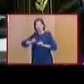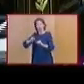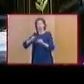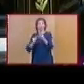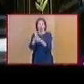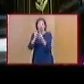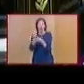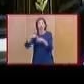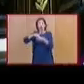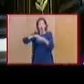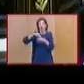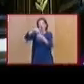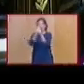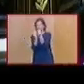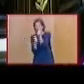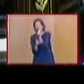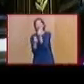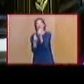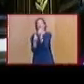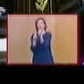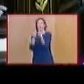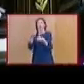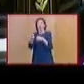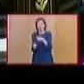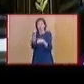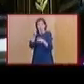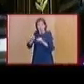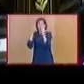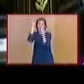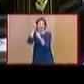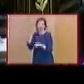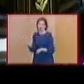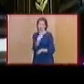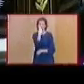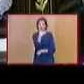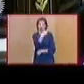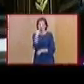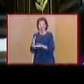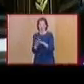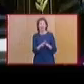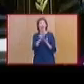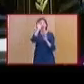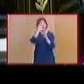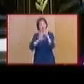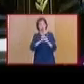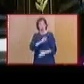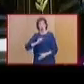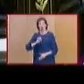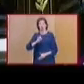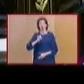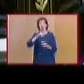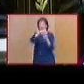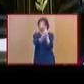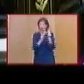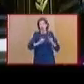pesca y con su ganadería. En cuanto al Estatuto de Autonomía de Canarias, es una iniciativa que les corresponde a ustedes